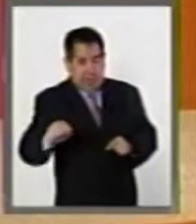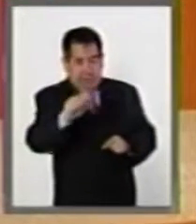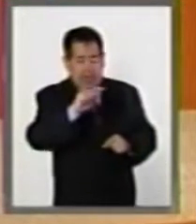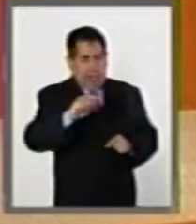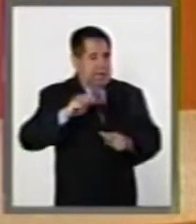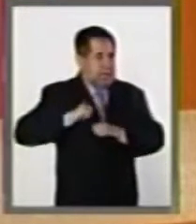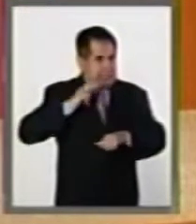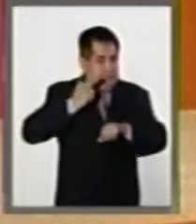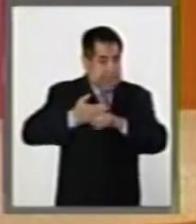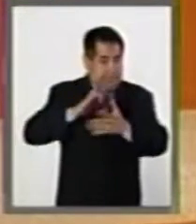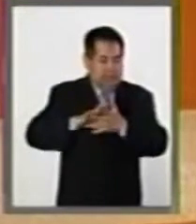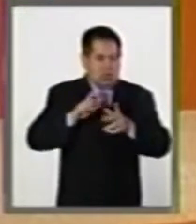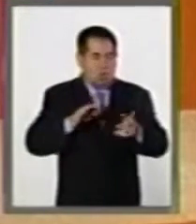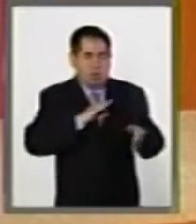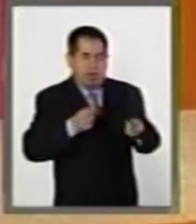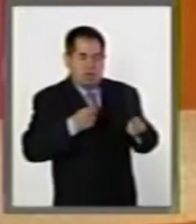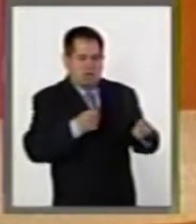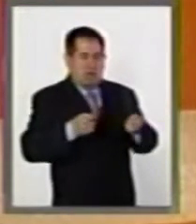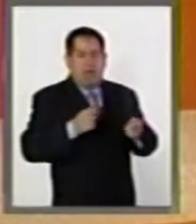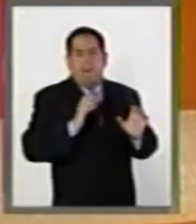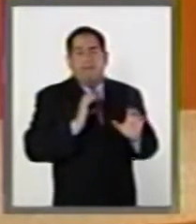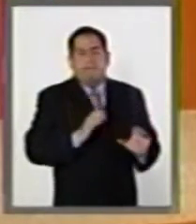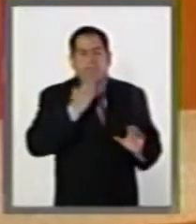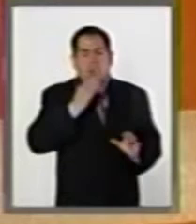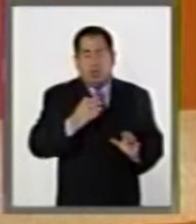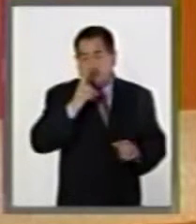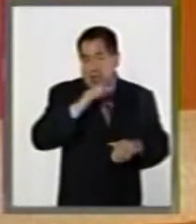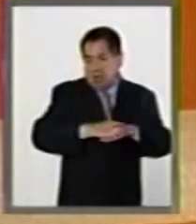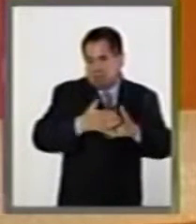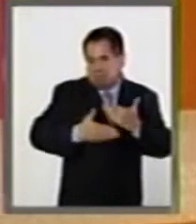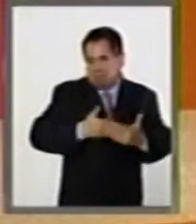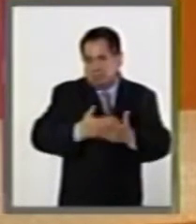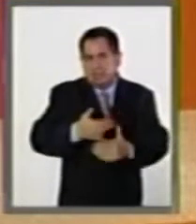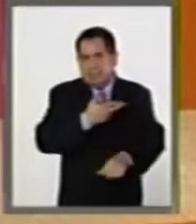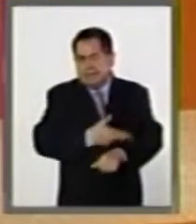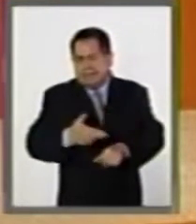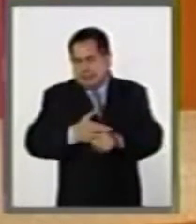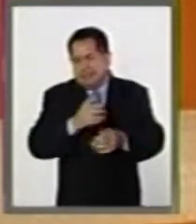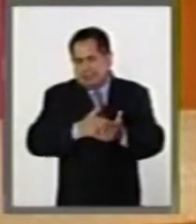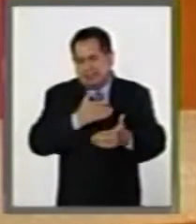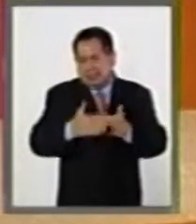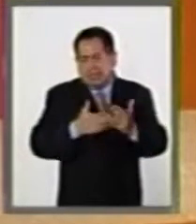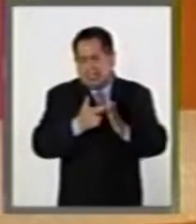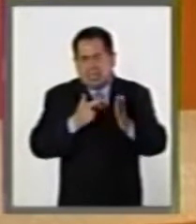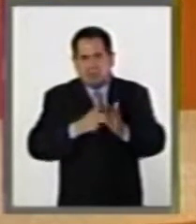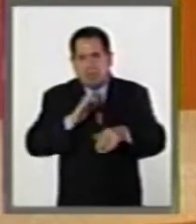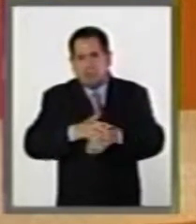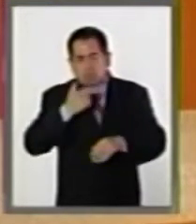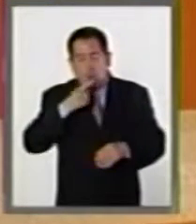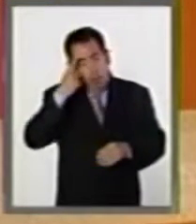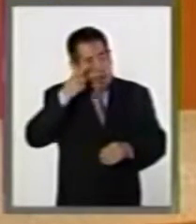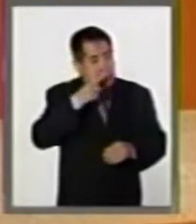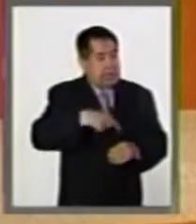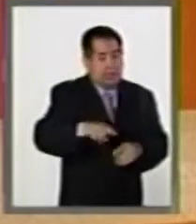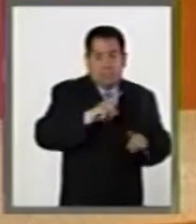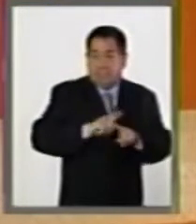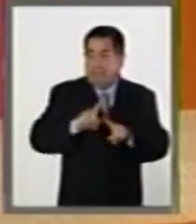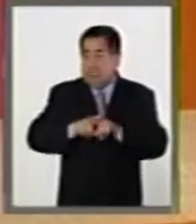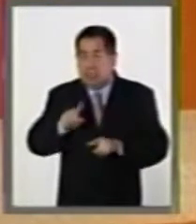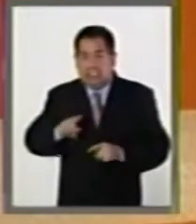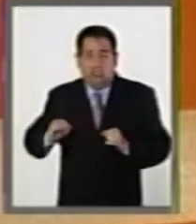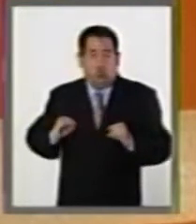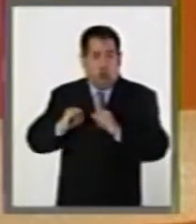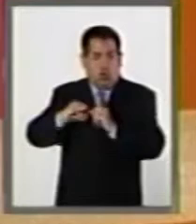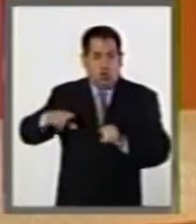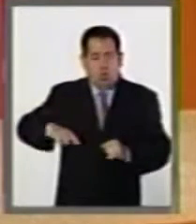órganos implementadores, así como mejorar y agilizar los procedimientos y contenidos normativos que permitan a las distintas instituciones